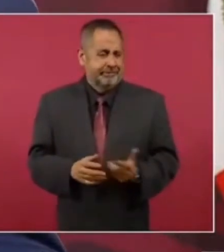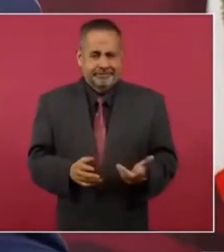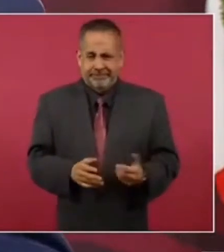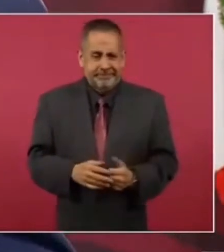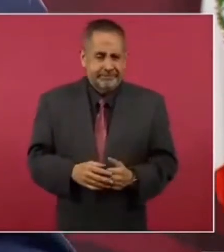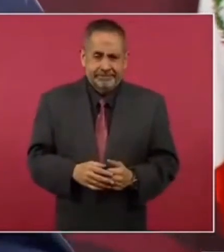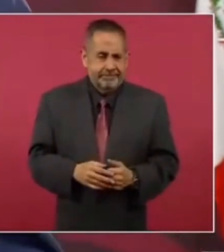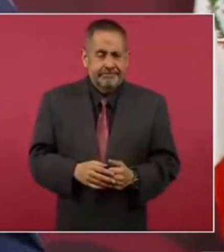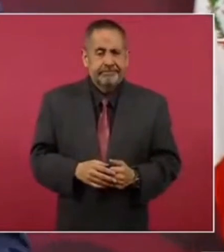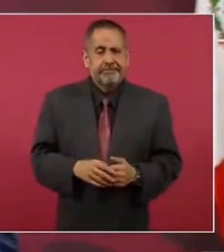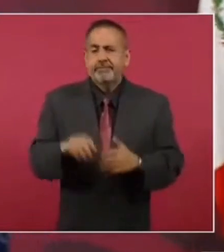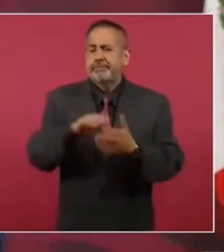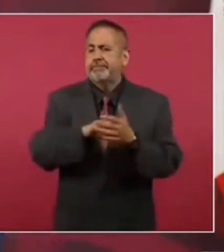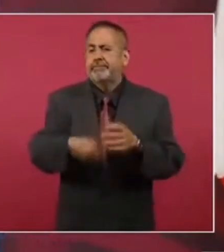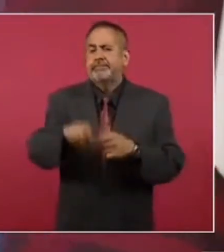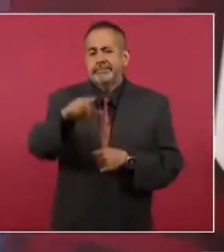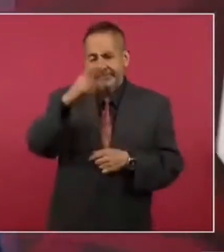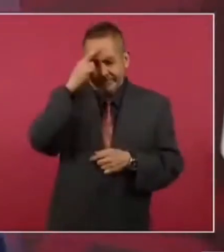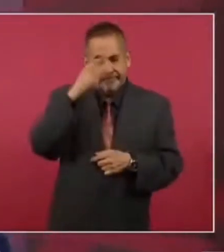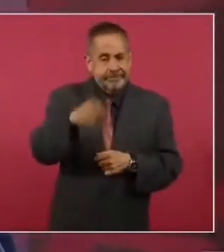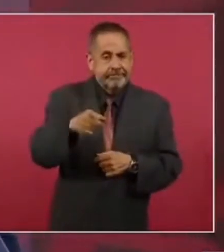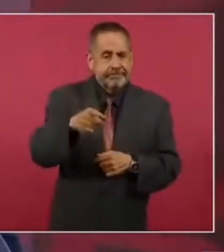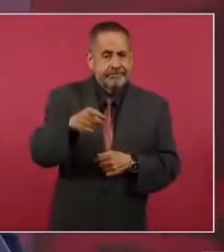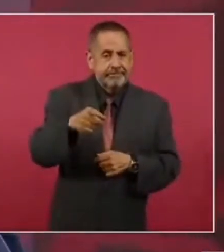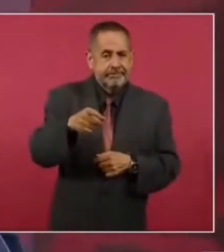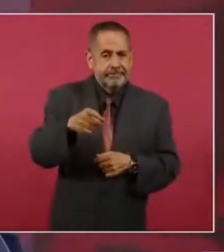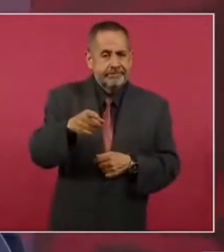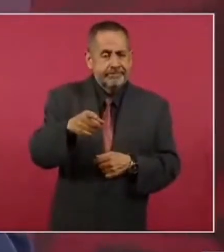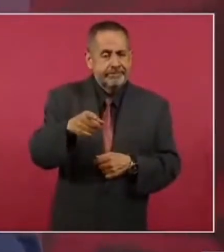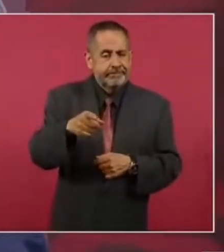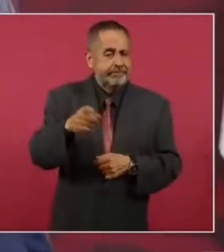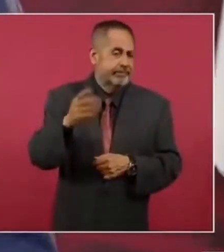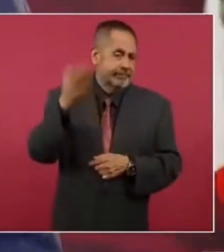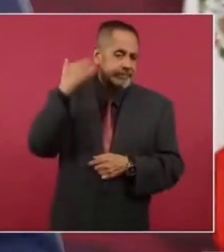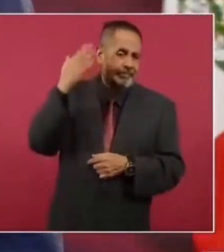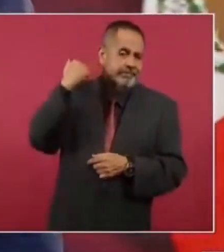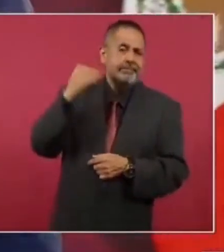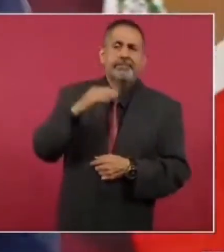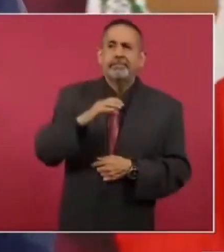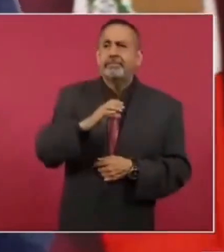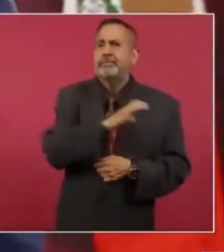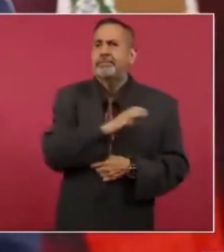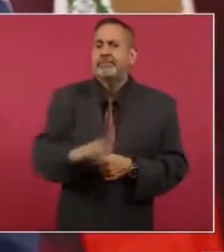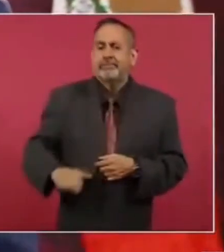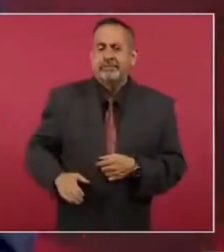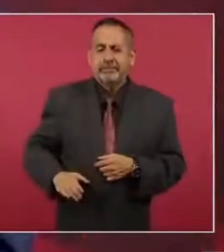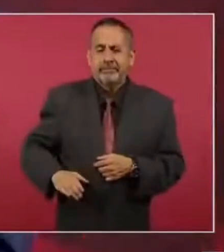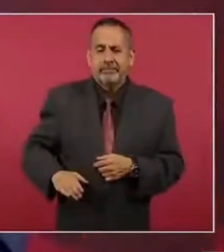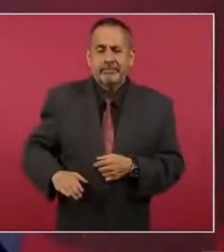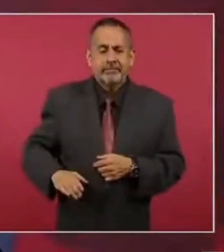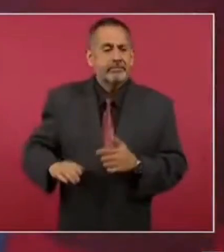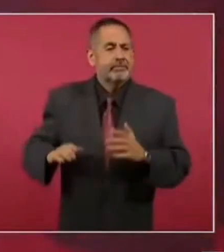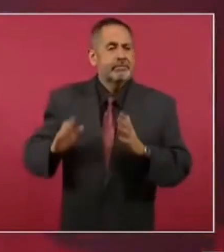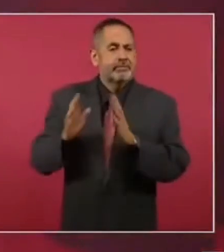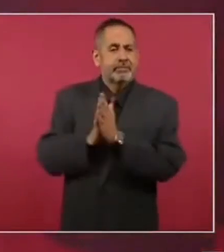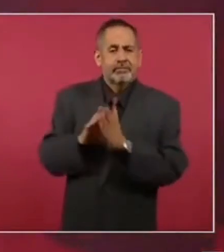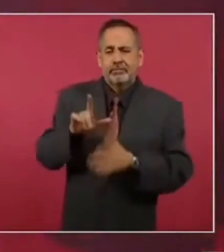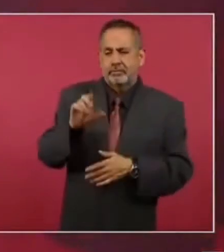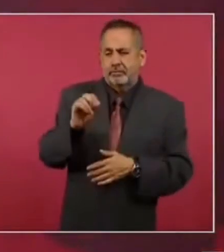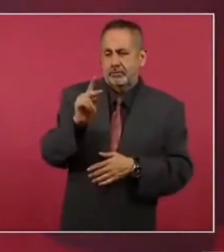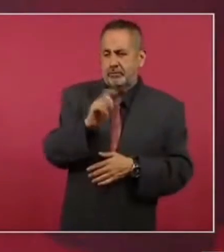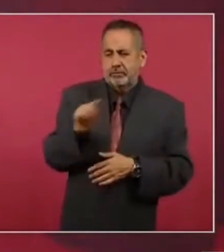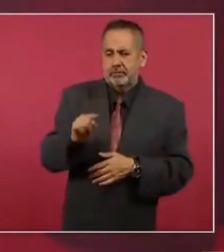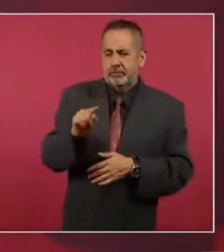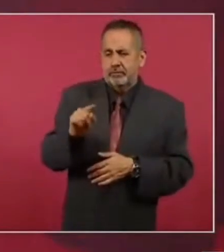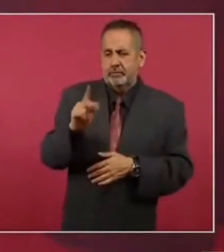Cuando fue candidato a la presidencia el finado López Portillo,